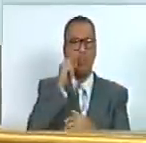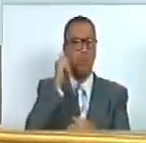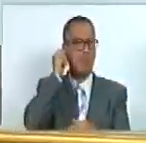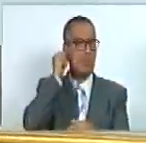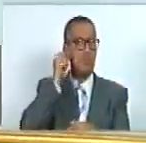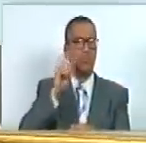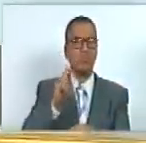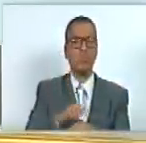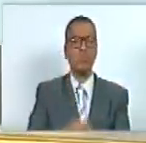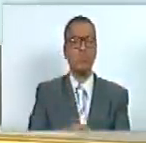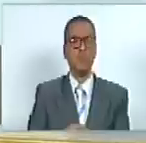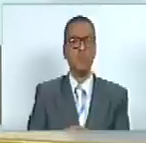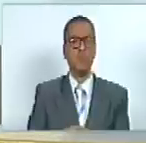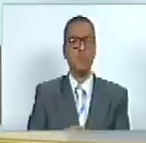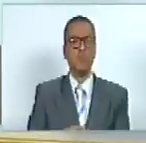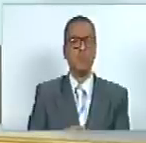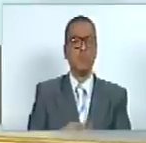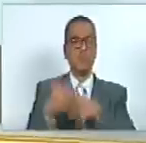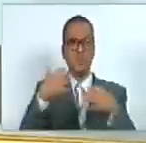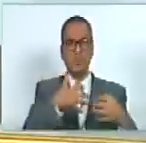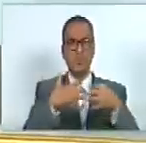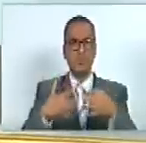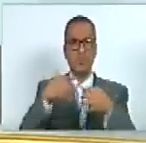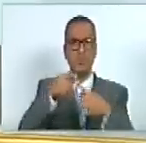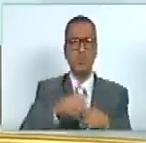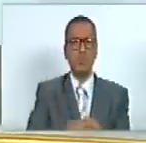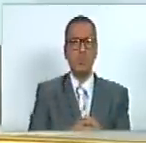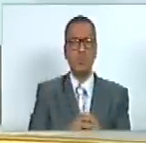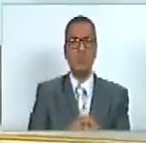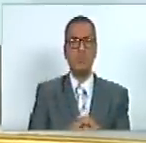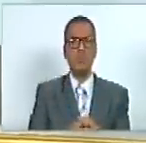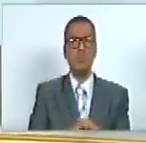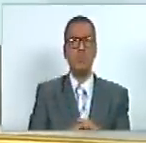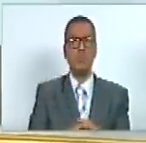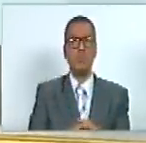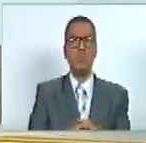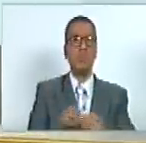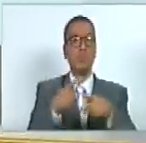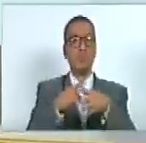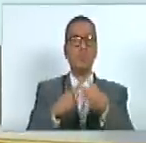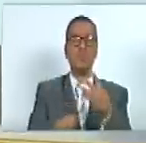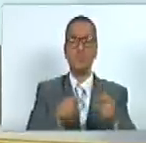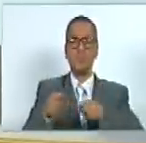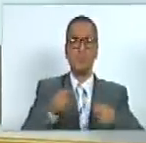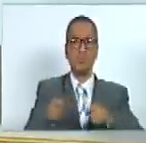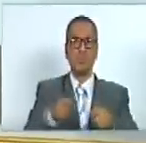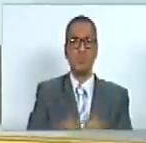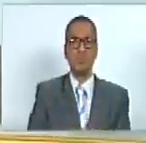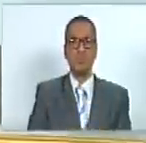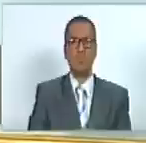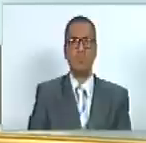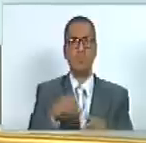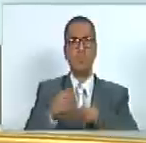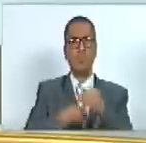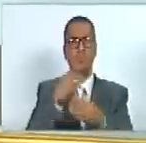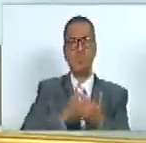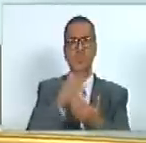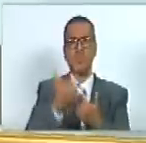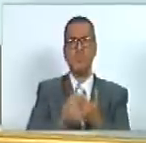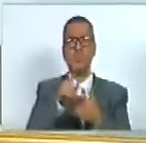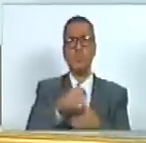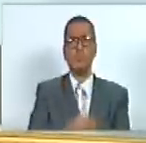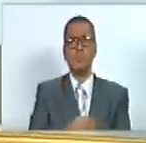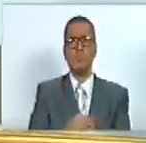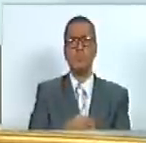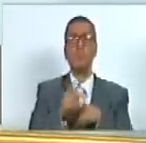todos los venezolanos. Es una guerra donde cualquier acción que se planifique y